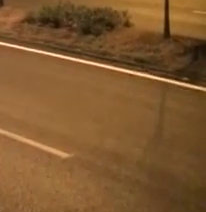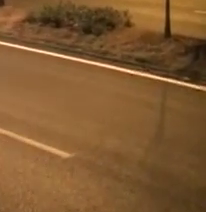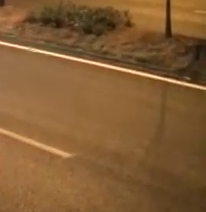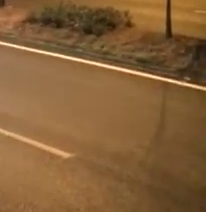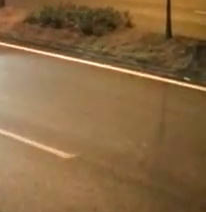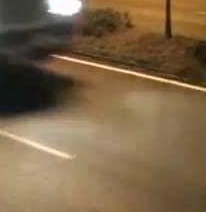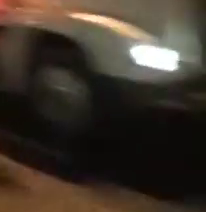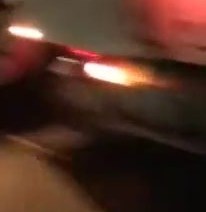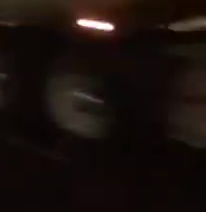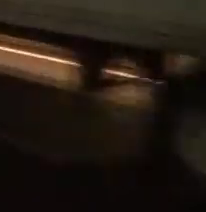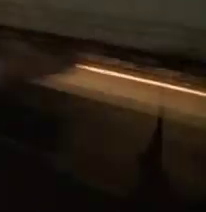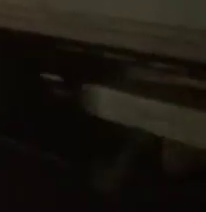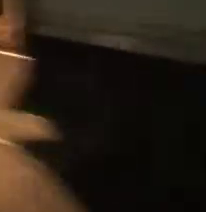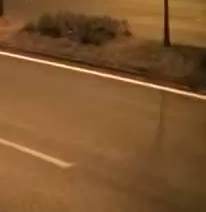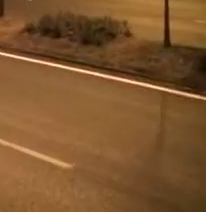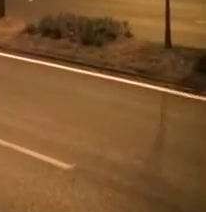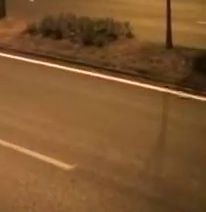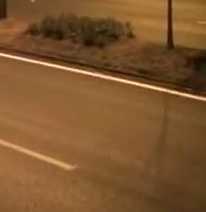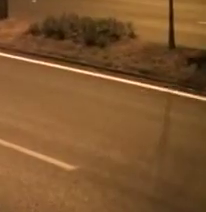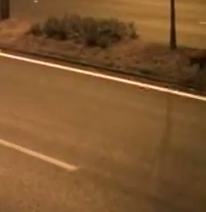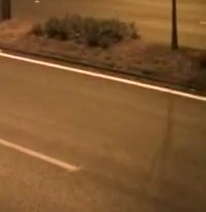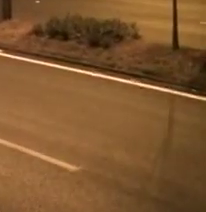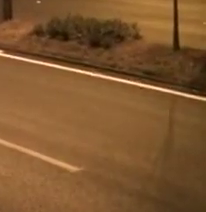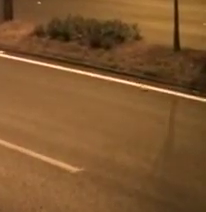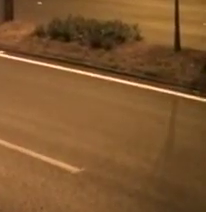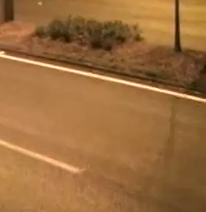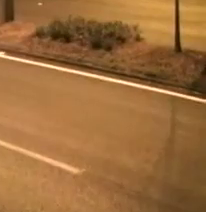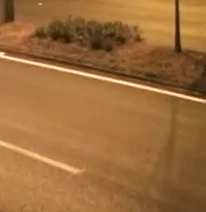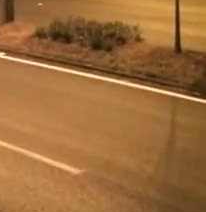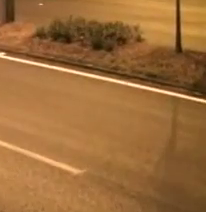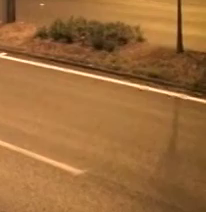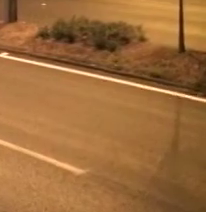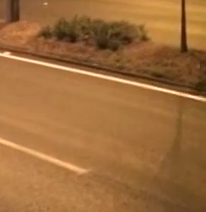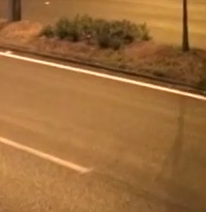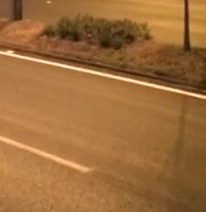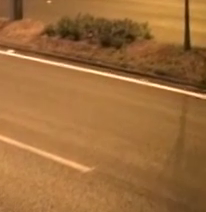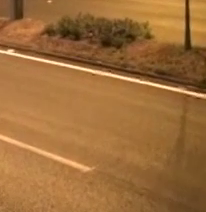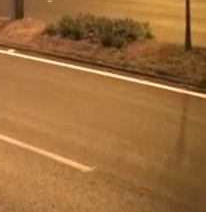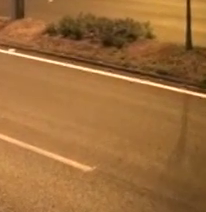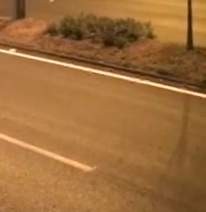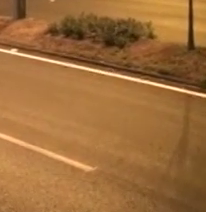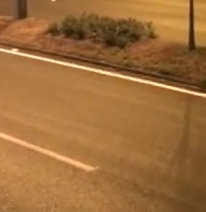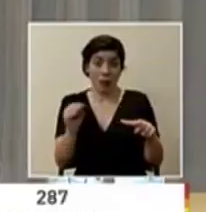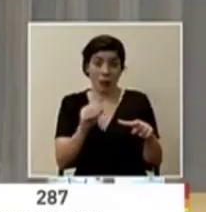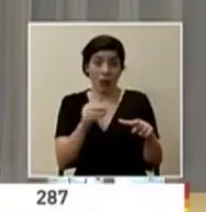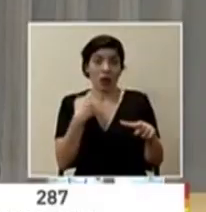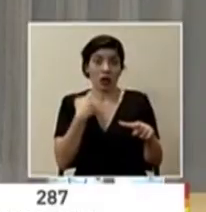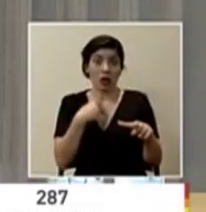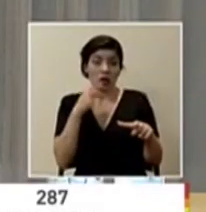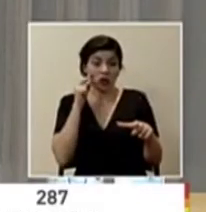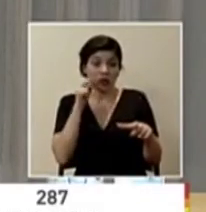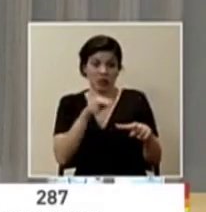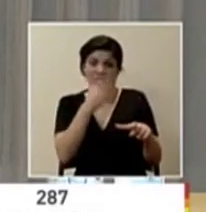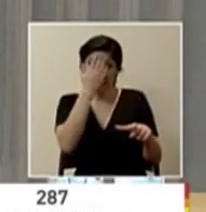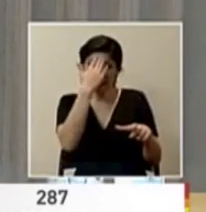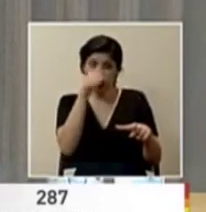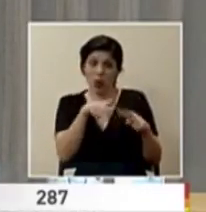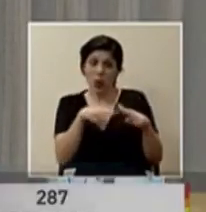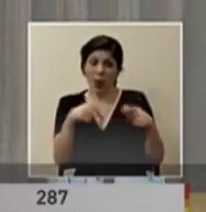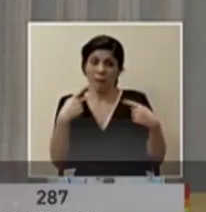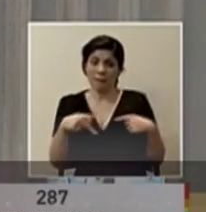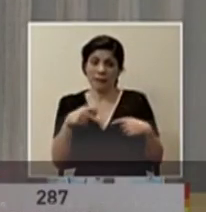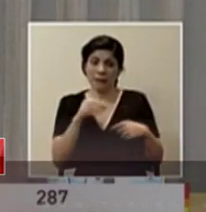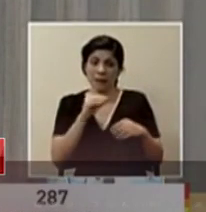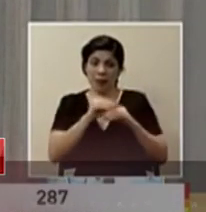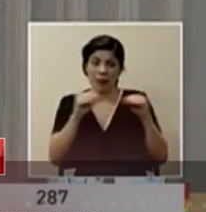mantienen 10 en la región brunca del país. Si hay un foco de contagio y lo tenemos identificado, probablemente tenemos que